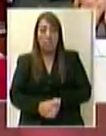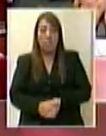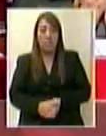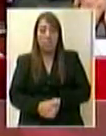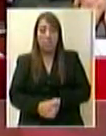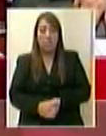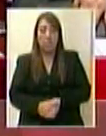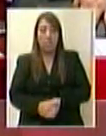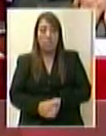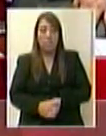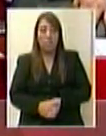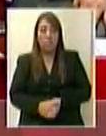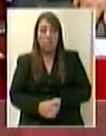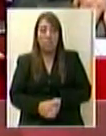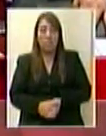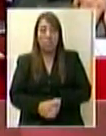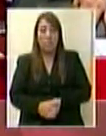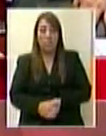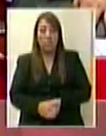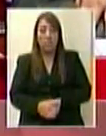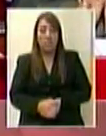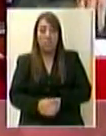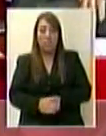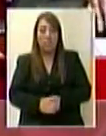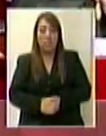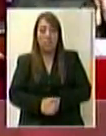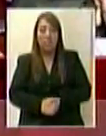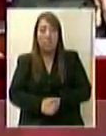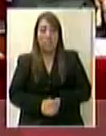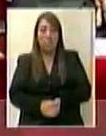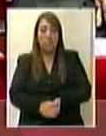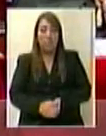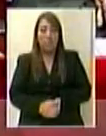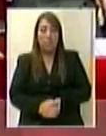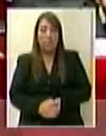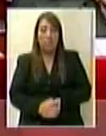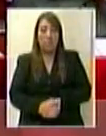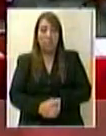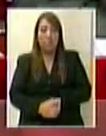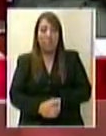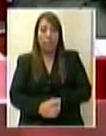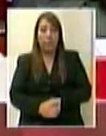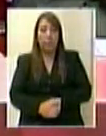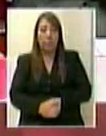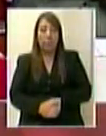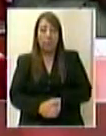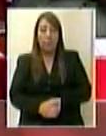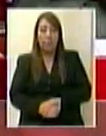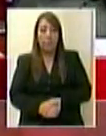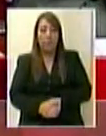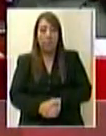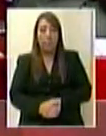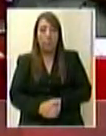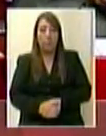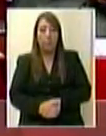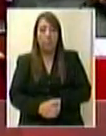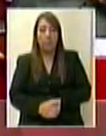mu muy bien la la repregunta ha sido Clara Por qué no se licita la señal móvil